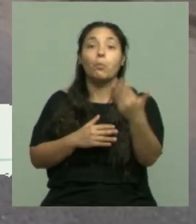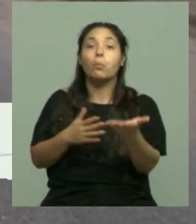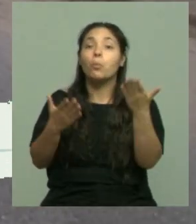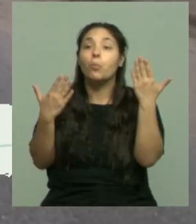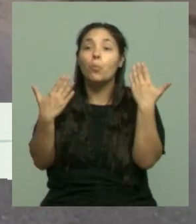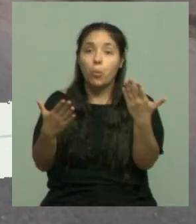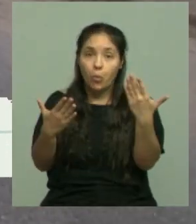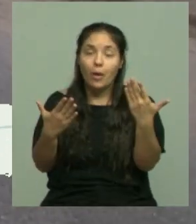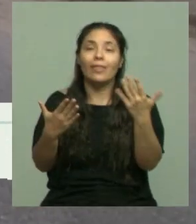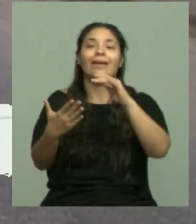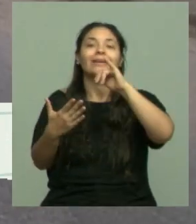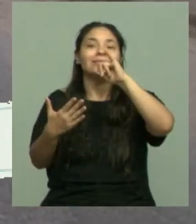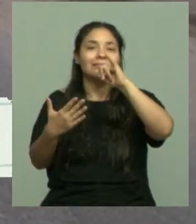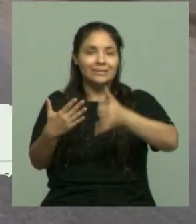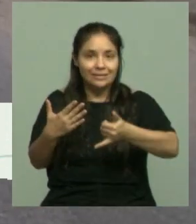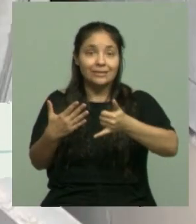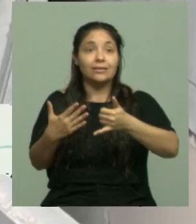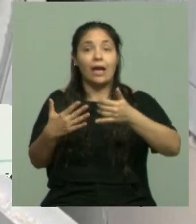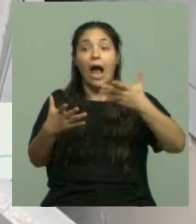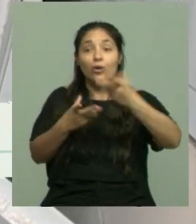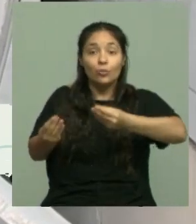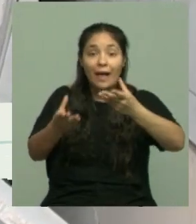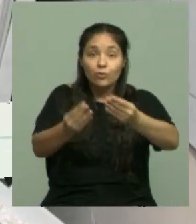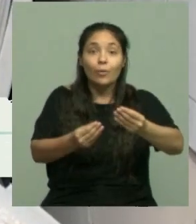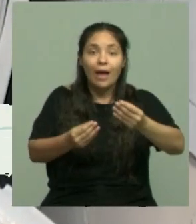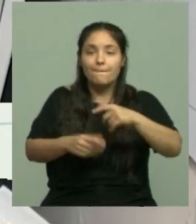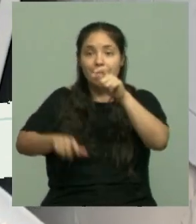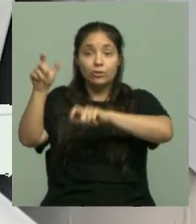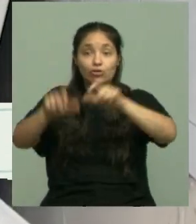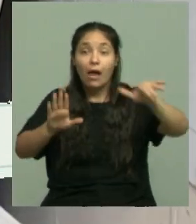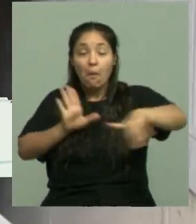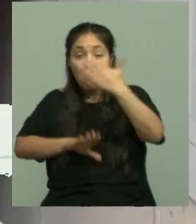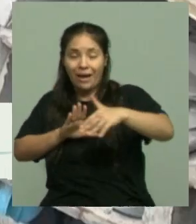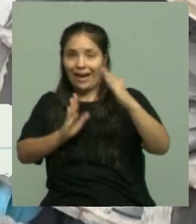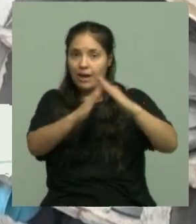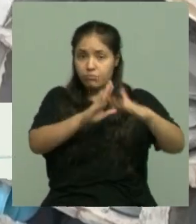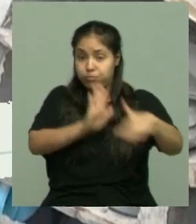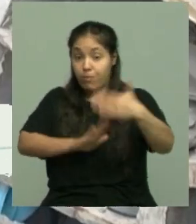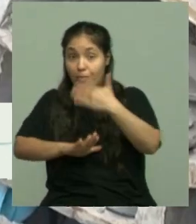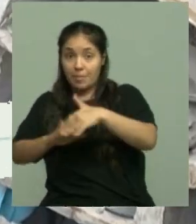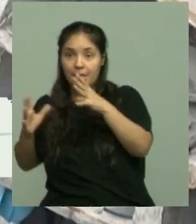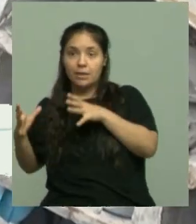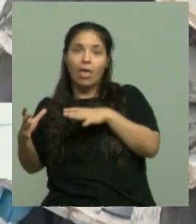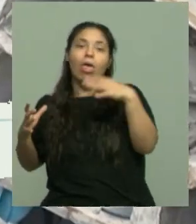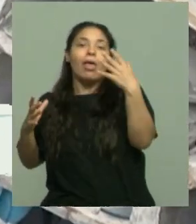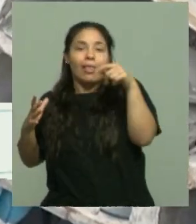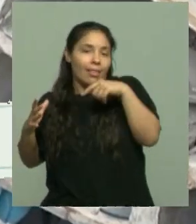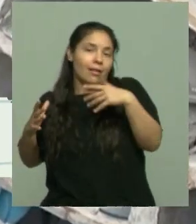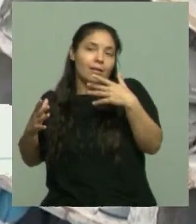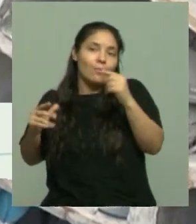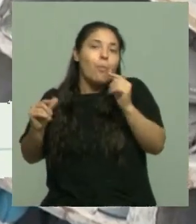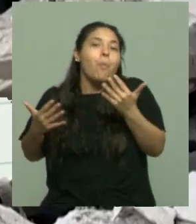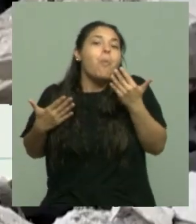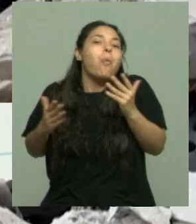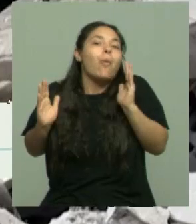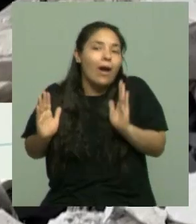de reubicación de los desplazados. En base a eso creo que se van a empezar a dar distintas proyecciones, que es ahí